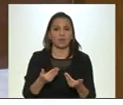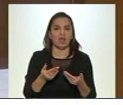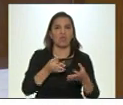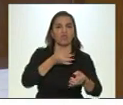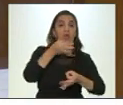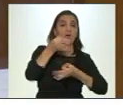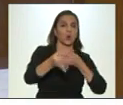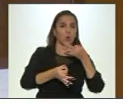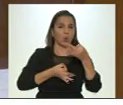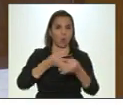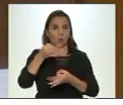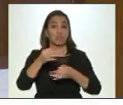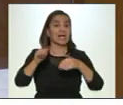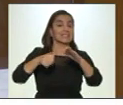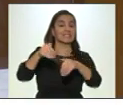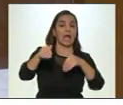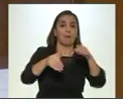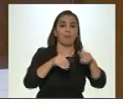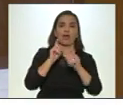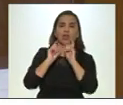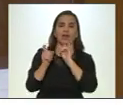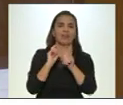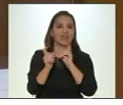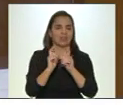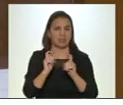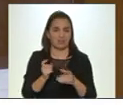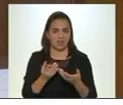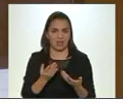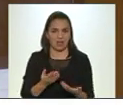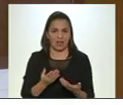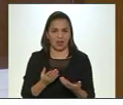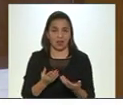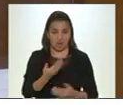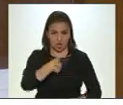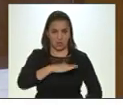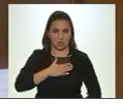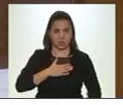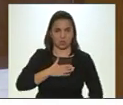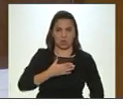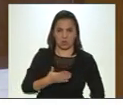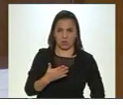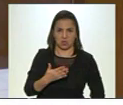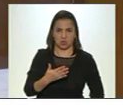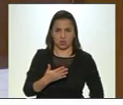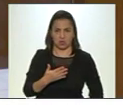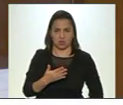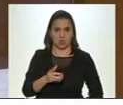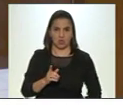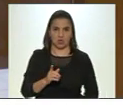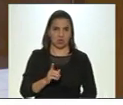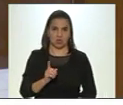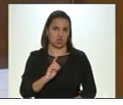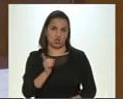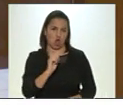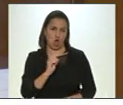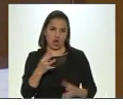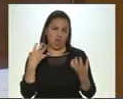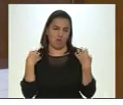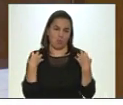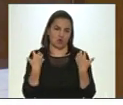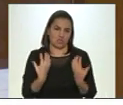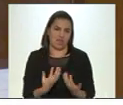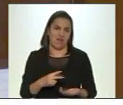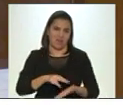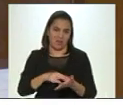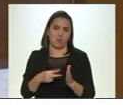discursos, hagamos llamados, hagamos críticas y nos pongamos en una posición de que nosotros no somos corresponsables de las